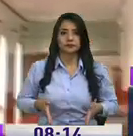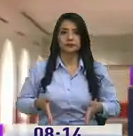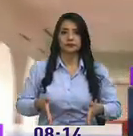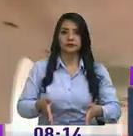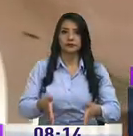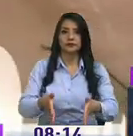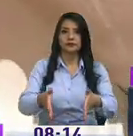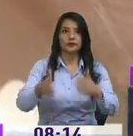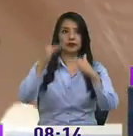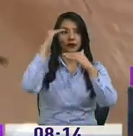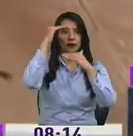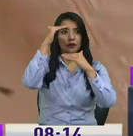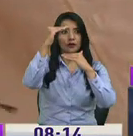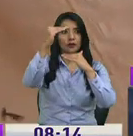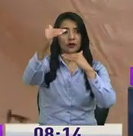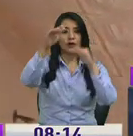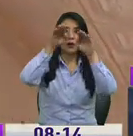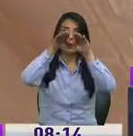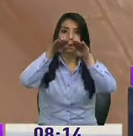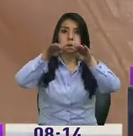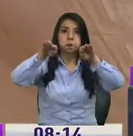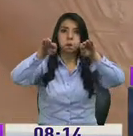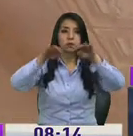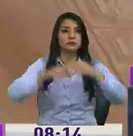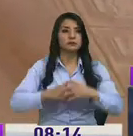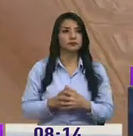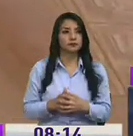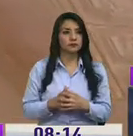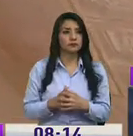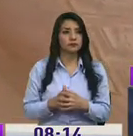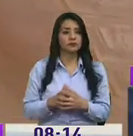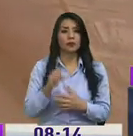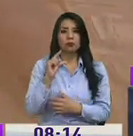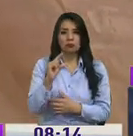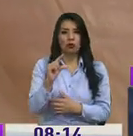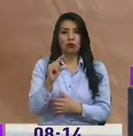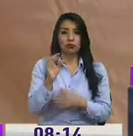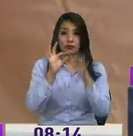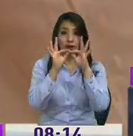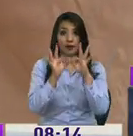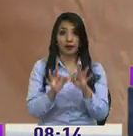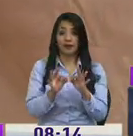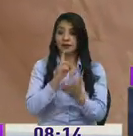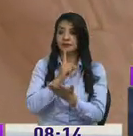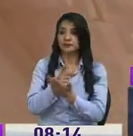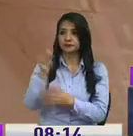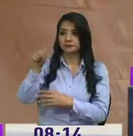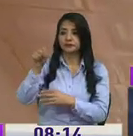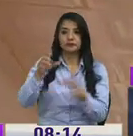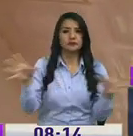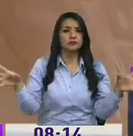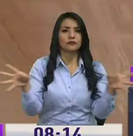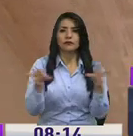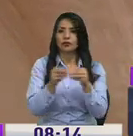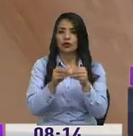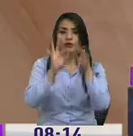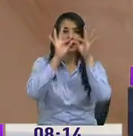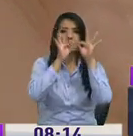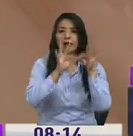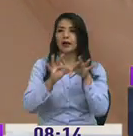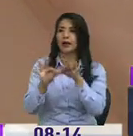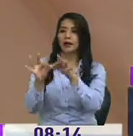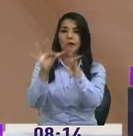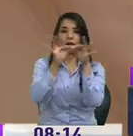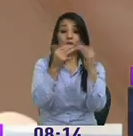está hecha pandeado, como una pandeado, ¿no? Parte de la estructura también que se va a refaccionar. Así es, toda esta estructura lo vamos a recorrer, es decir,